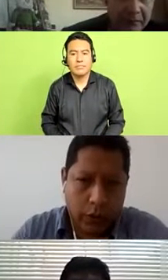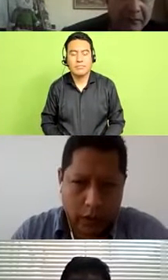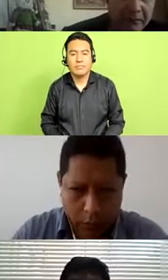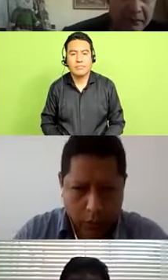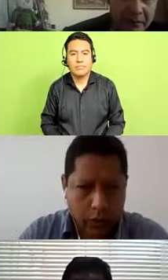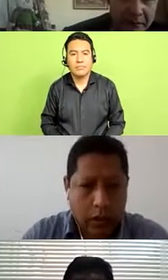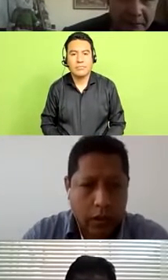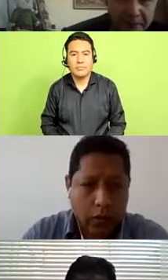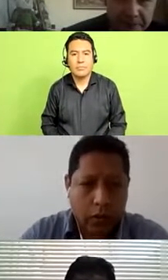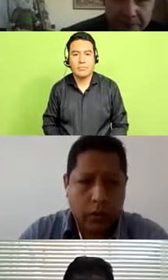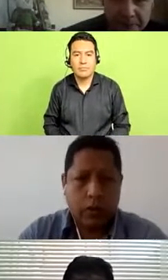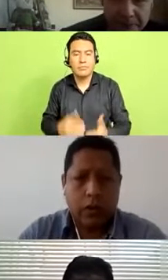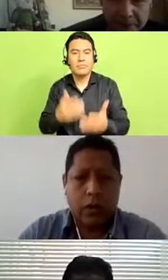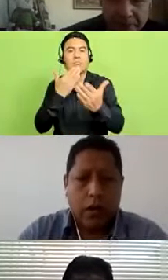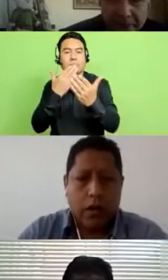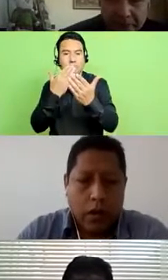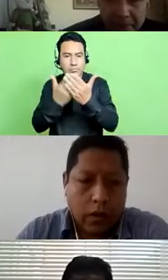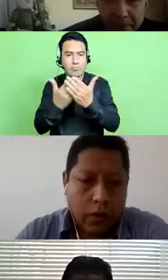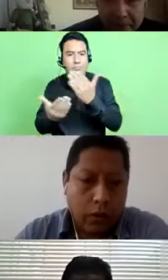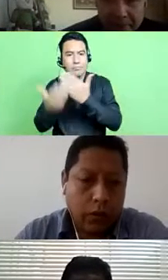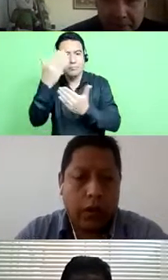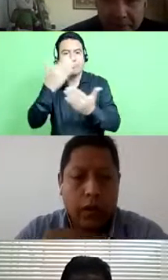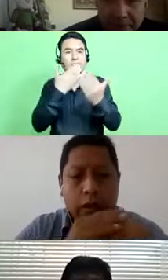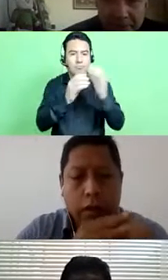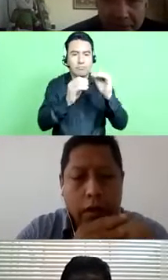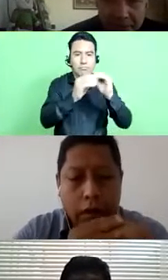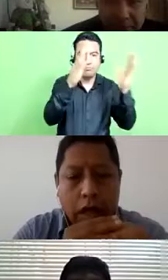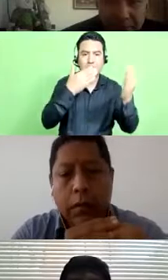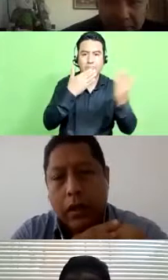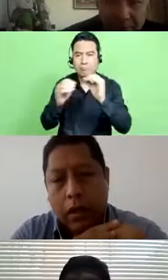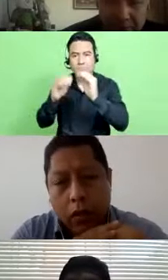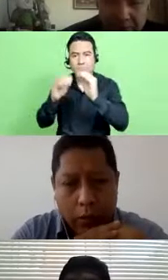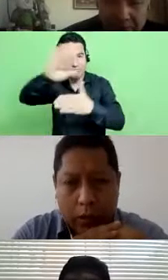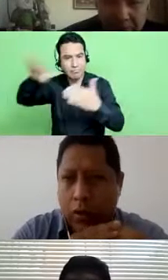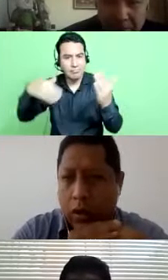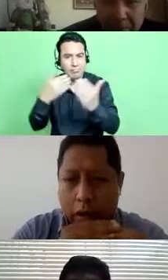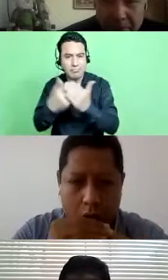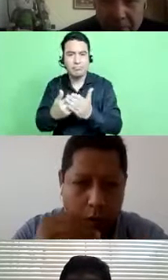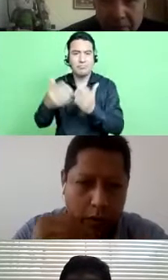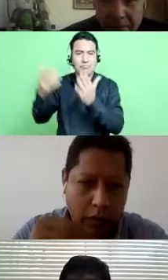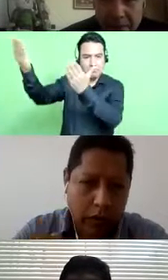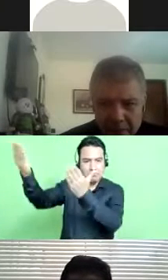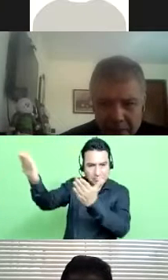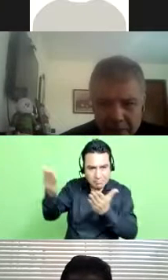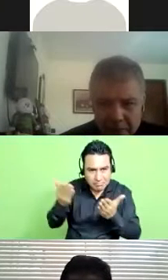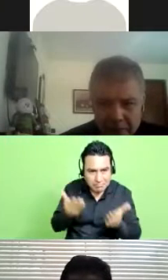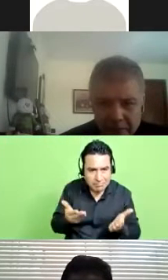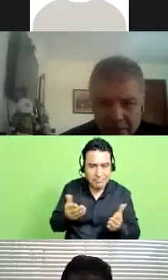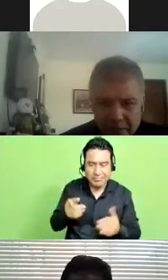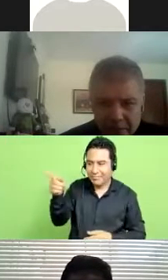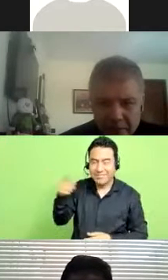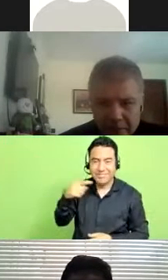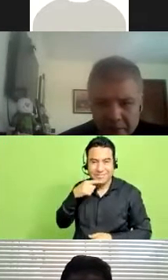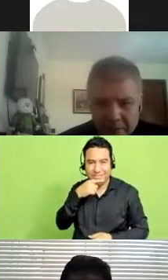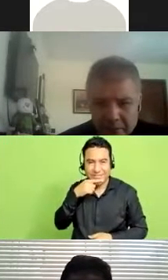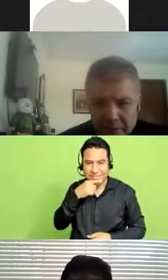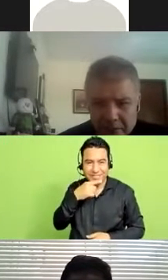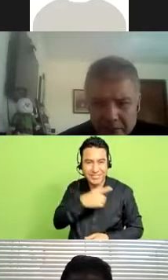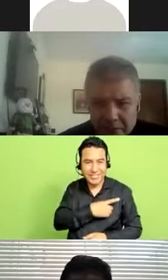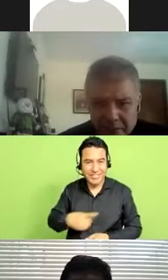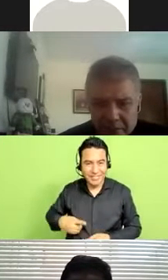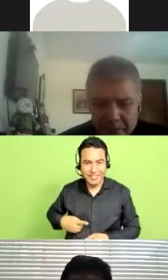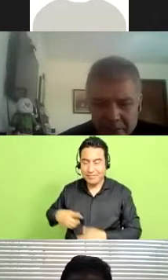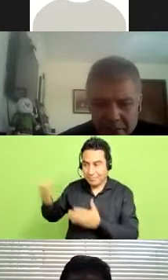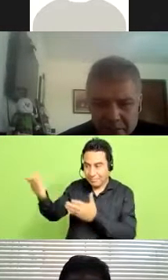buenos días buenos días a todos buenos días sean bienvenidos comodín colegir hogar venga a este espacio